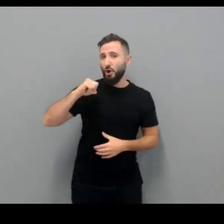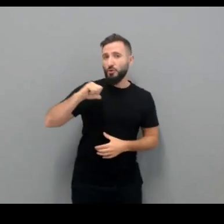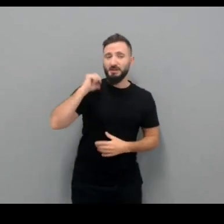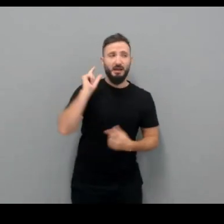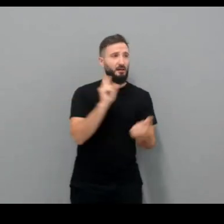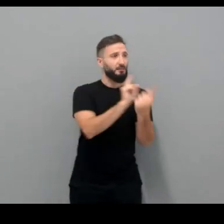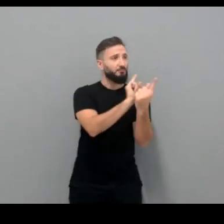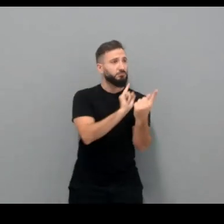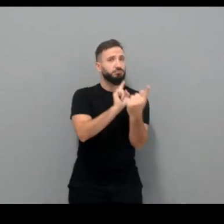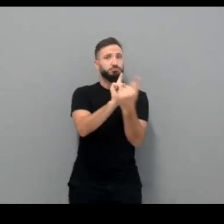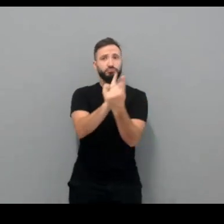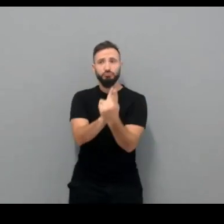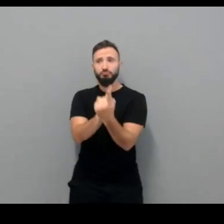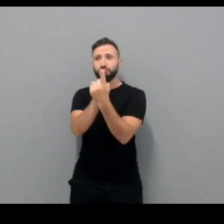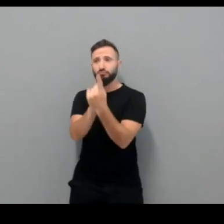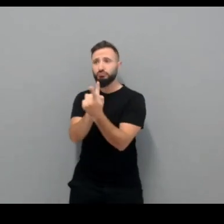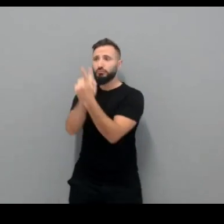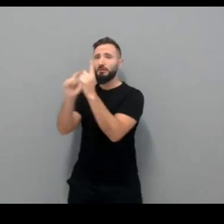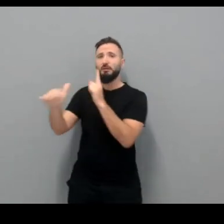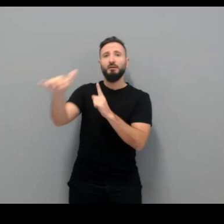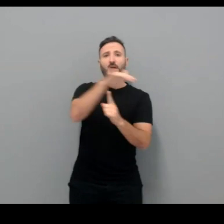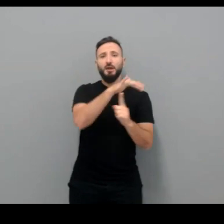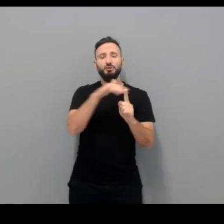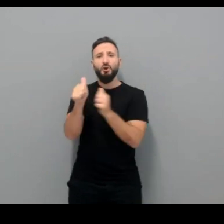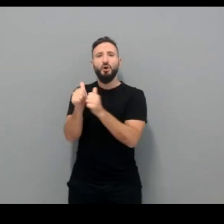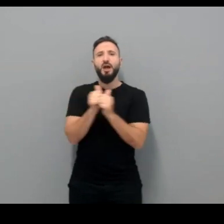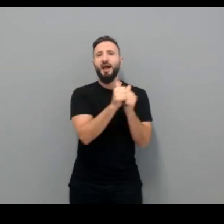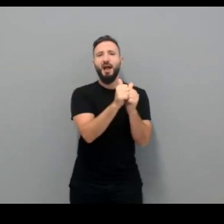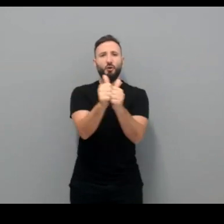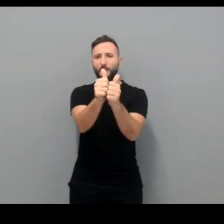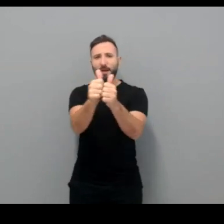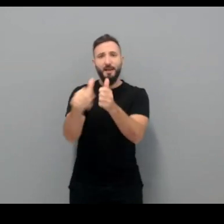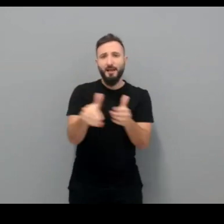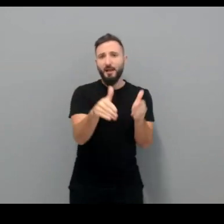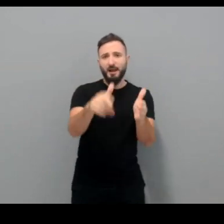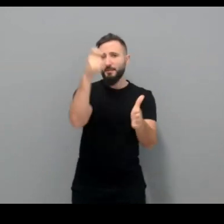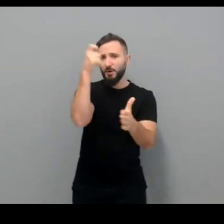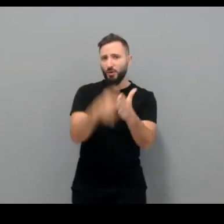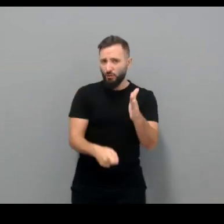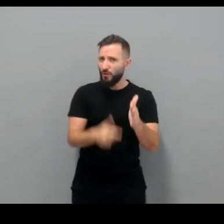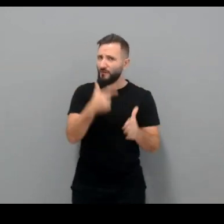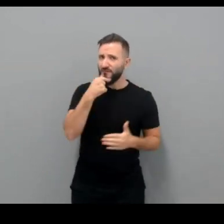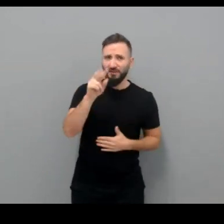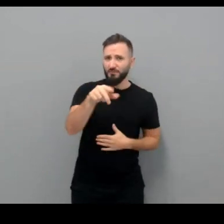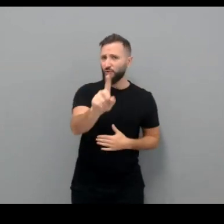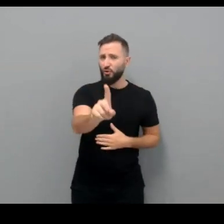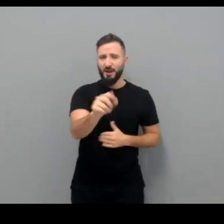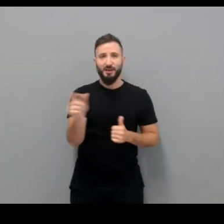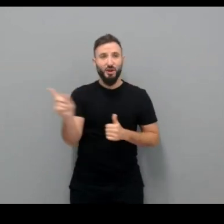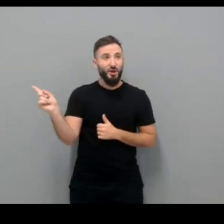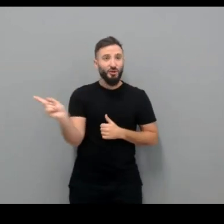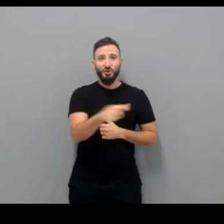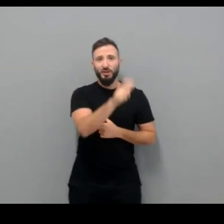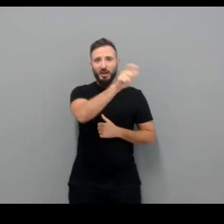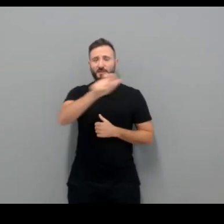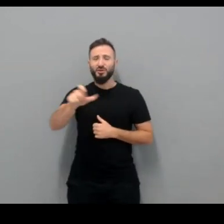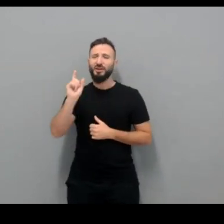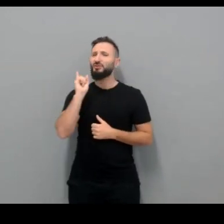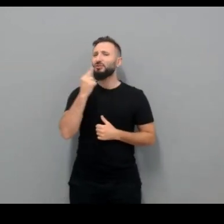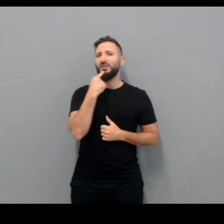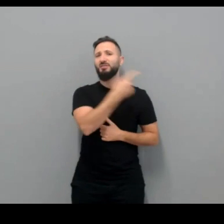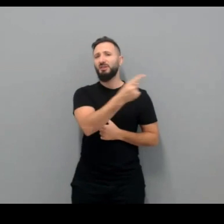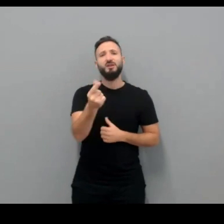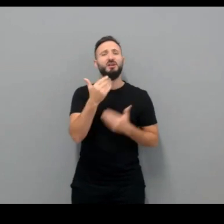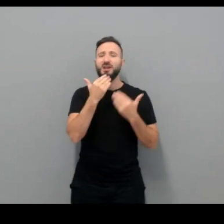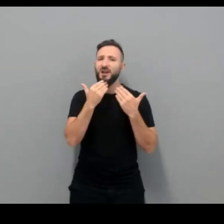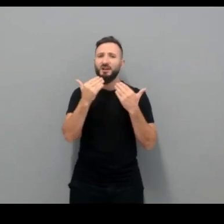encontrado a mi alrededor, que nos acompaña en este camino que es duro, que no es fácil, solo tengo que agradecer. Desde